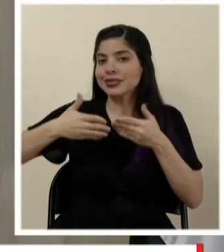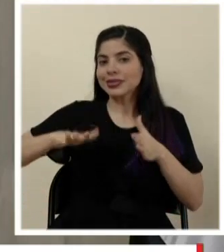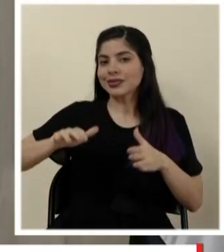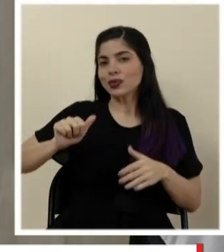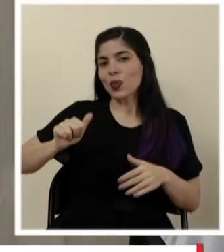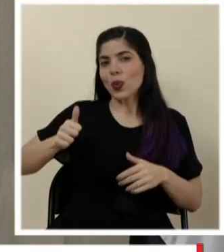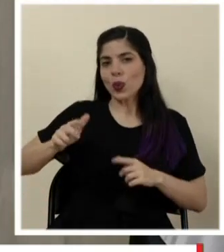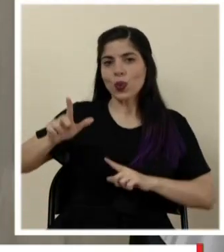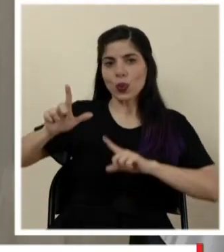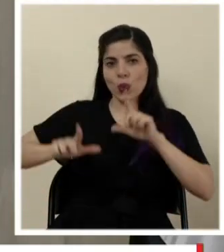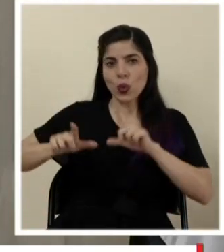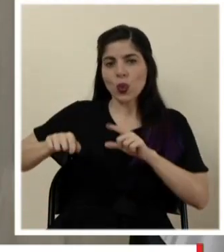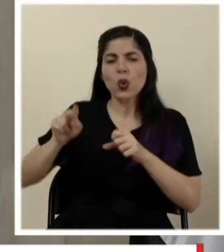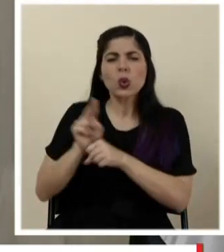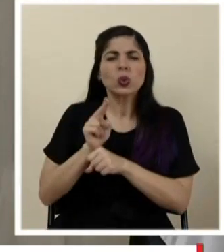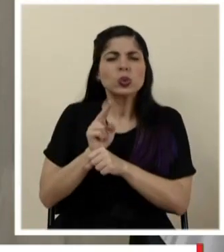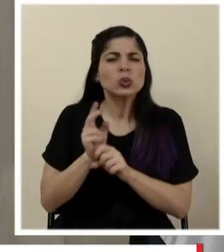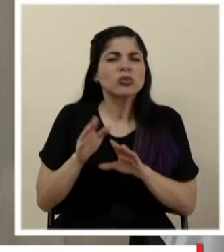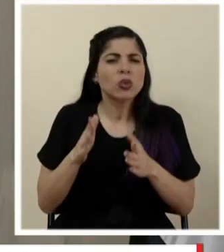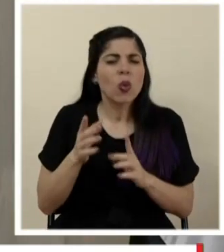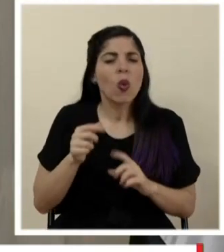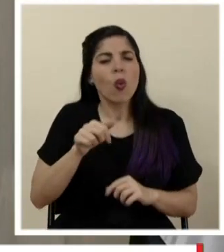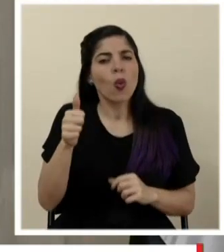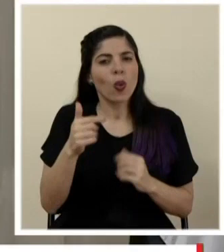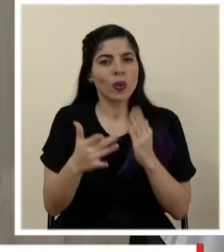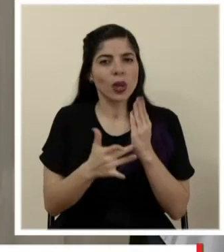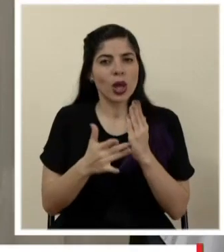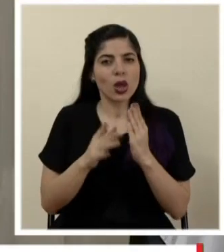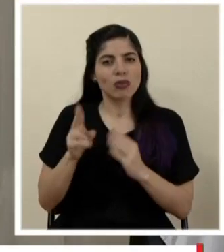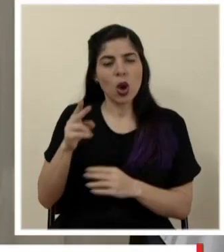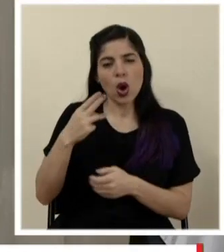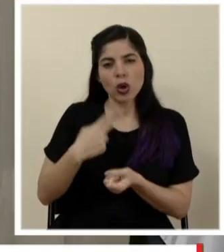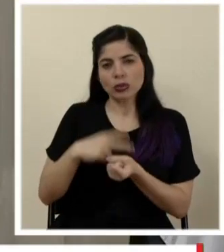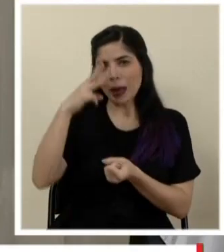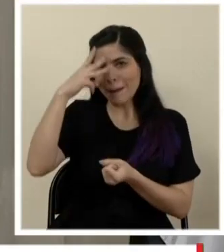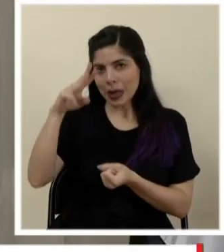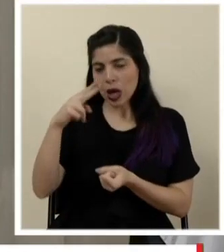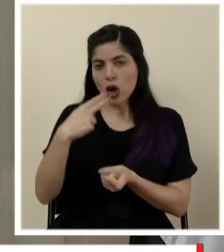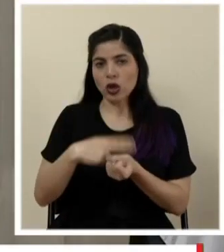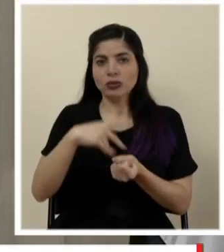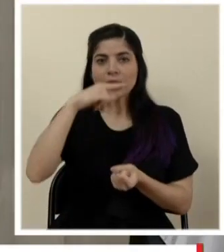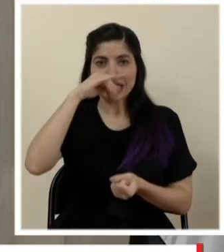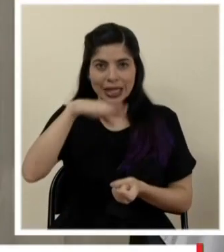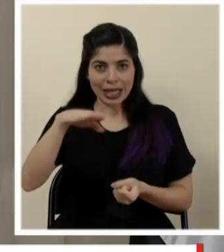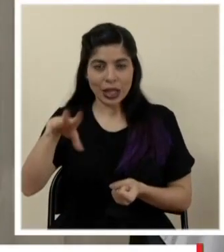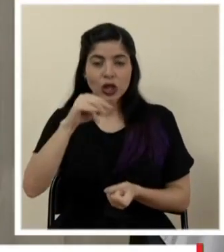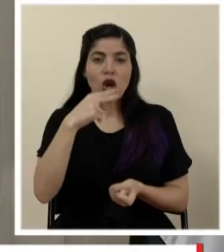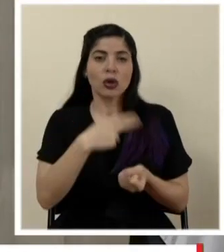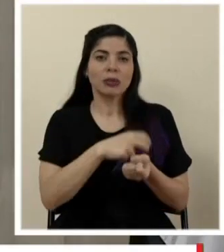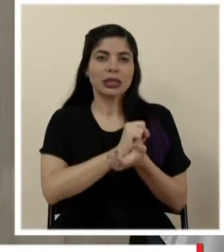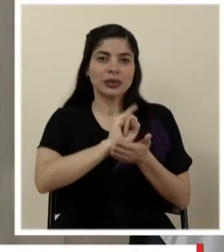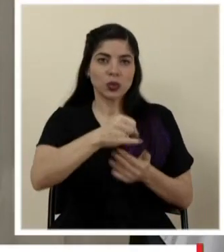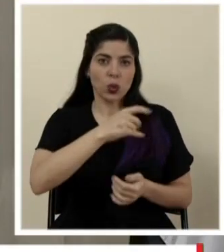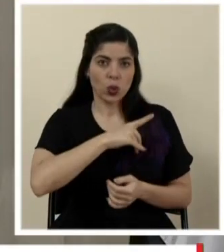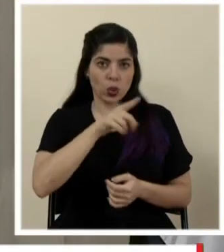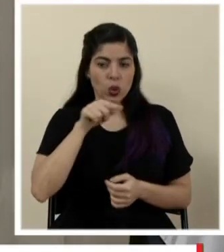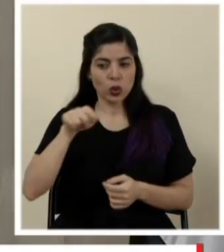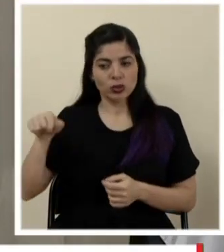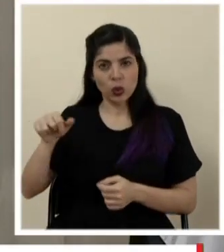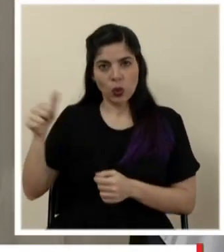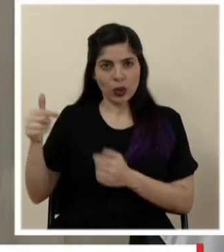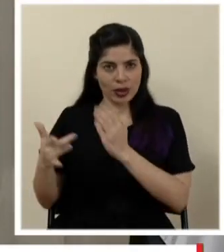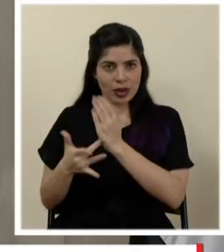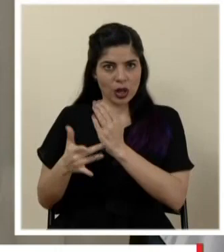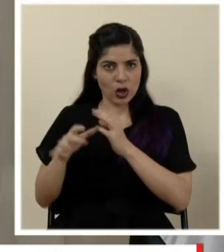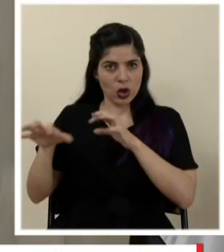veces usando otra tecnología, en el Hospital México, el Hospital de Niños y el Hospital San Juan de Dios. Y